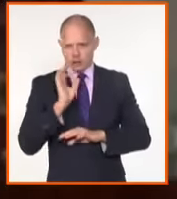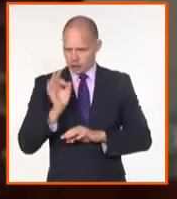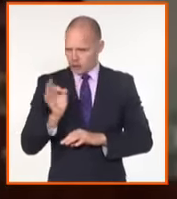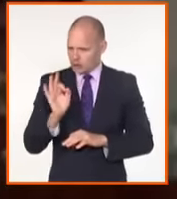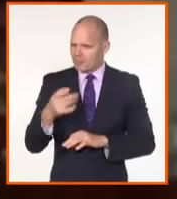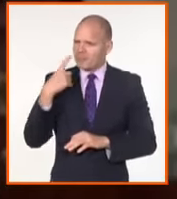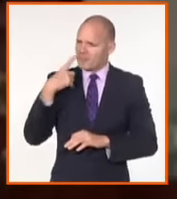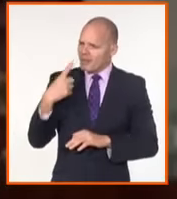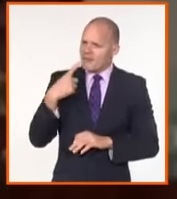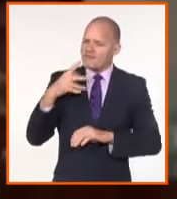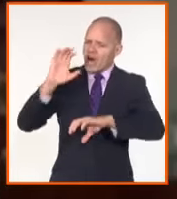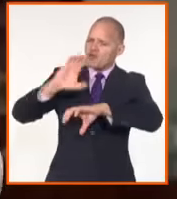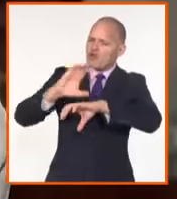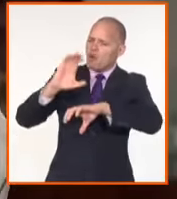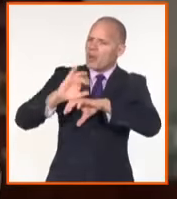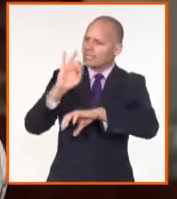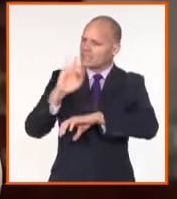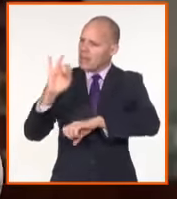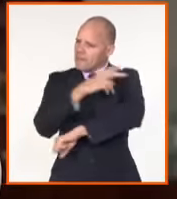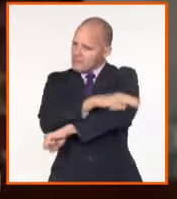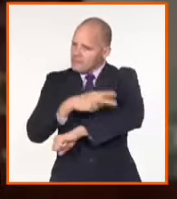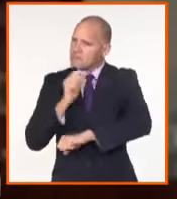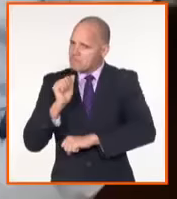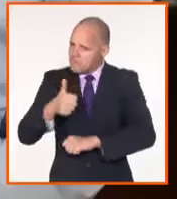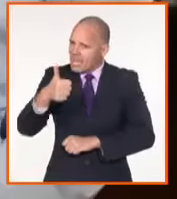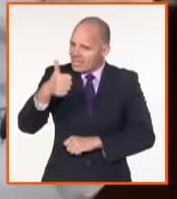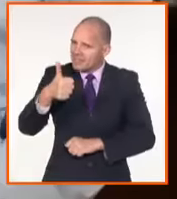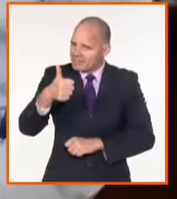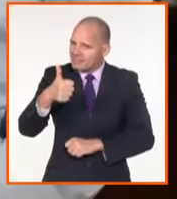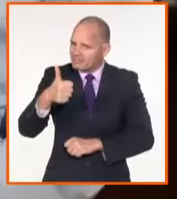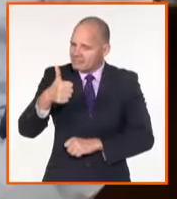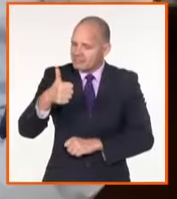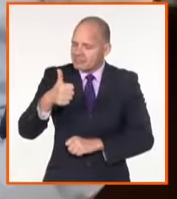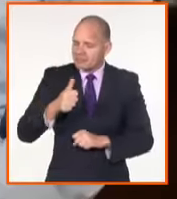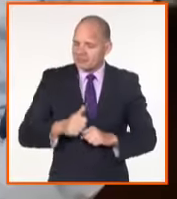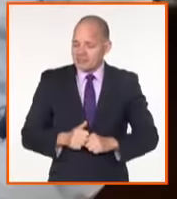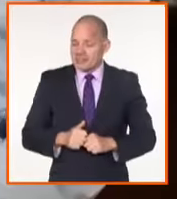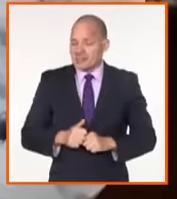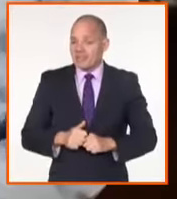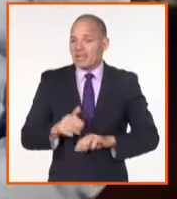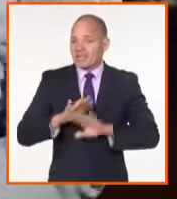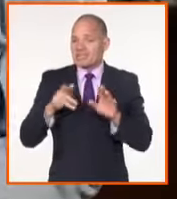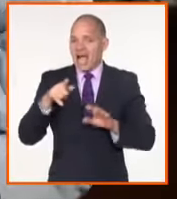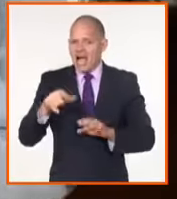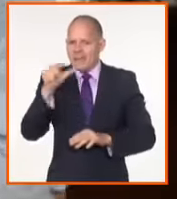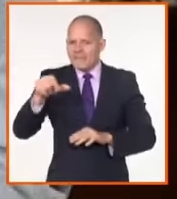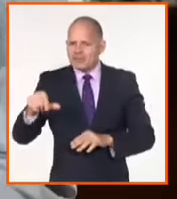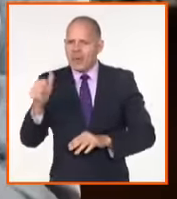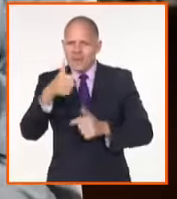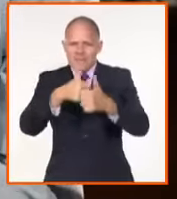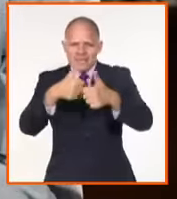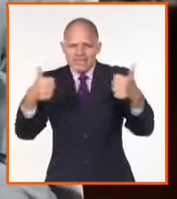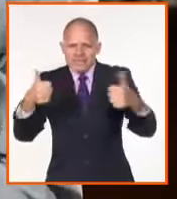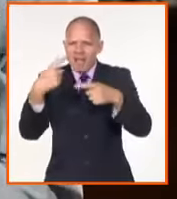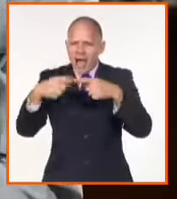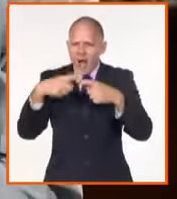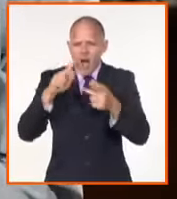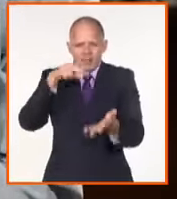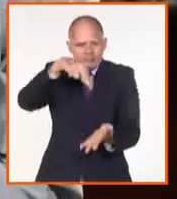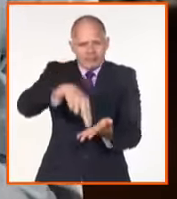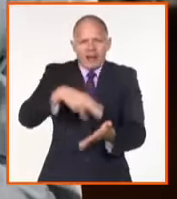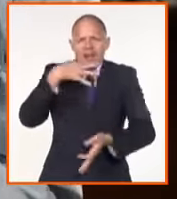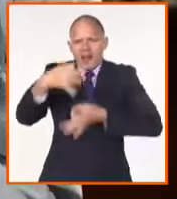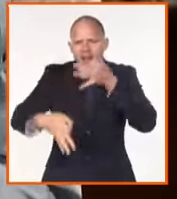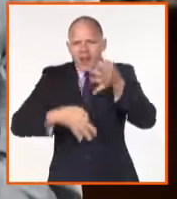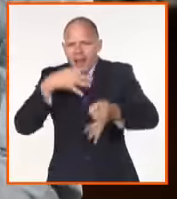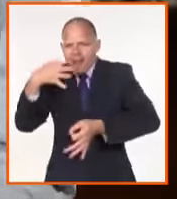de los 77 nos ayudó a ver este mundo con sus complejidades, como algunas veces. Y construyó un consenso con el que fueron los países del